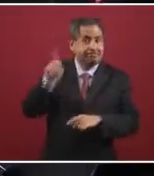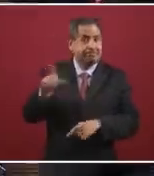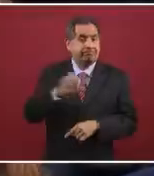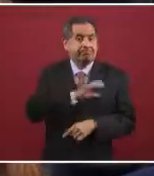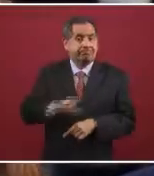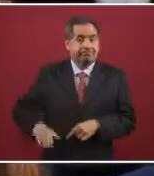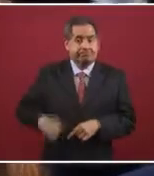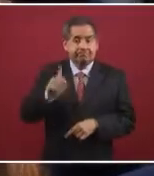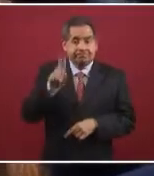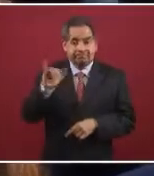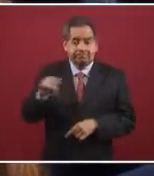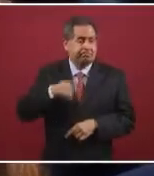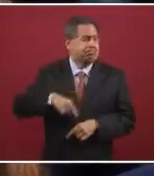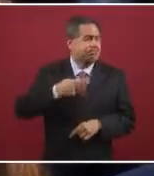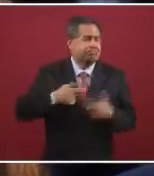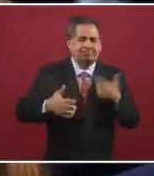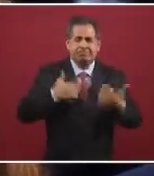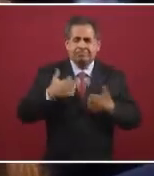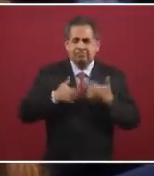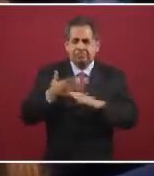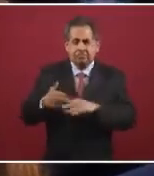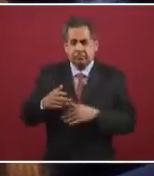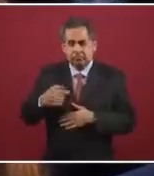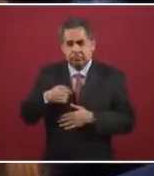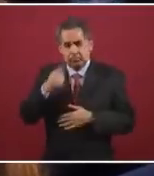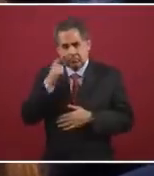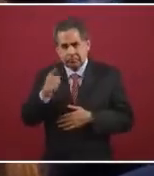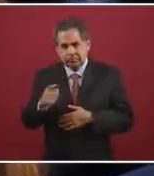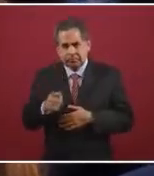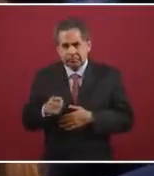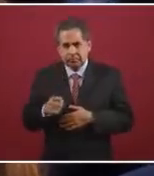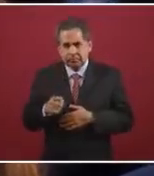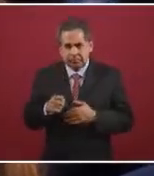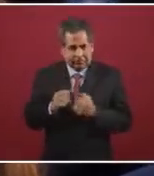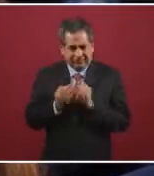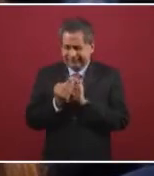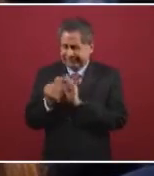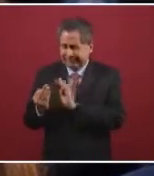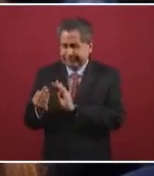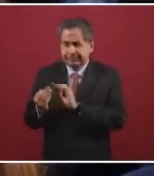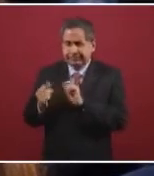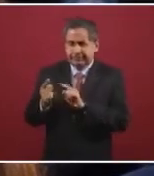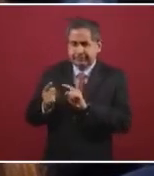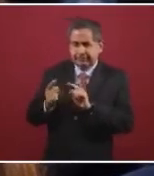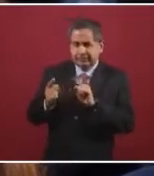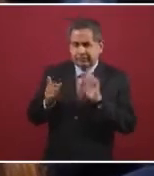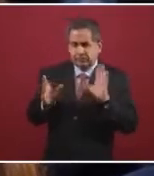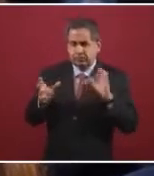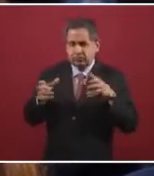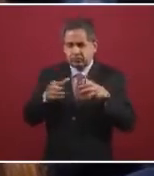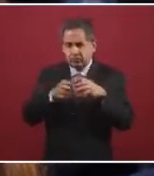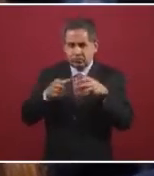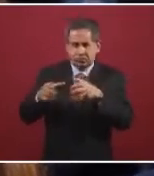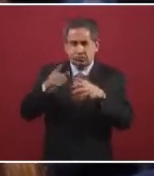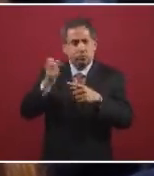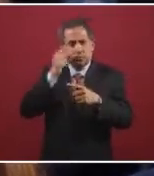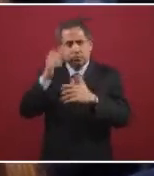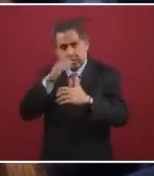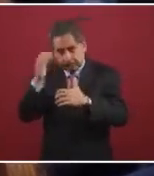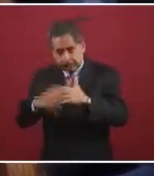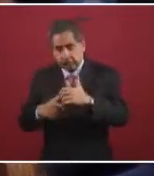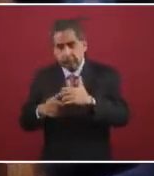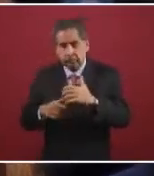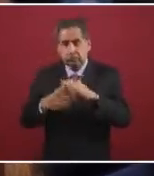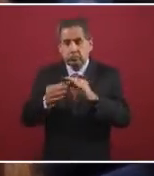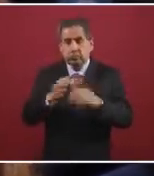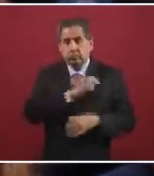candidato del PRI. Me tocó estar a un lado de la bajada porque no concluyó su discurso